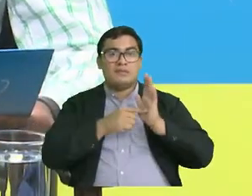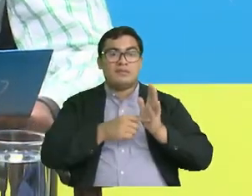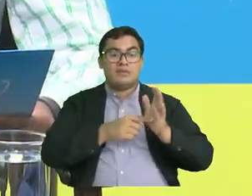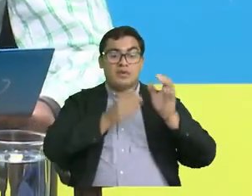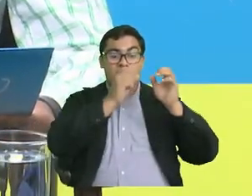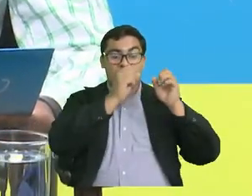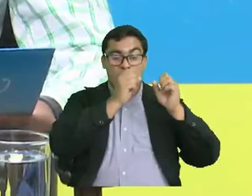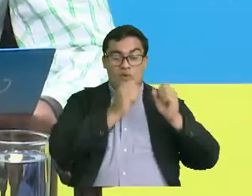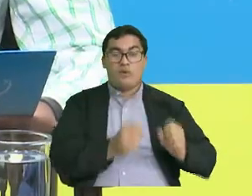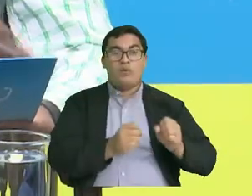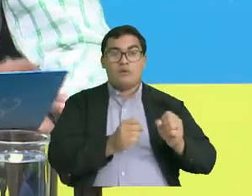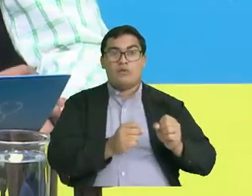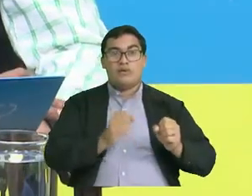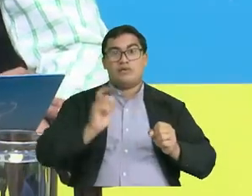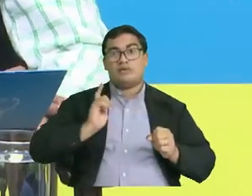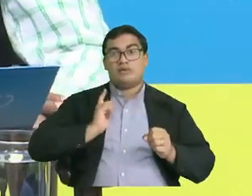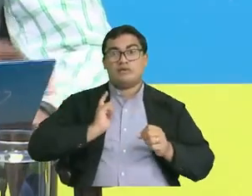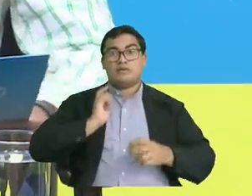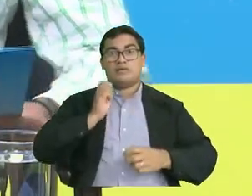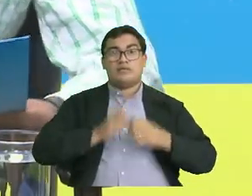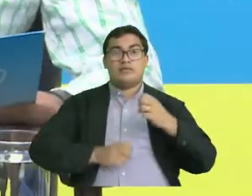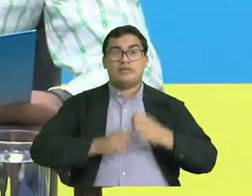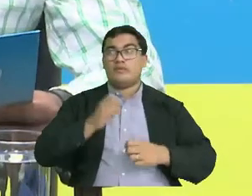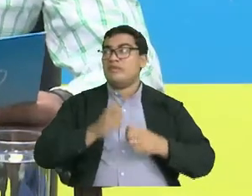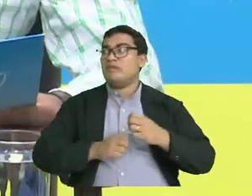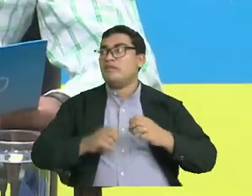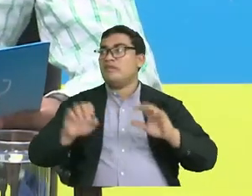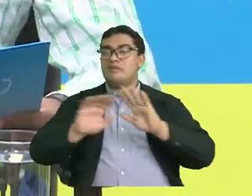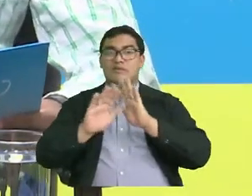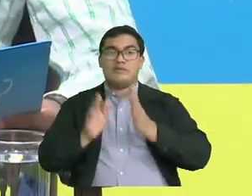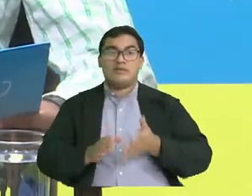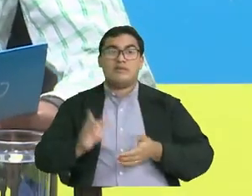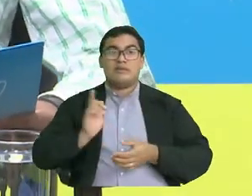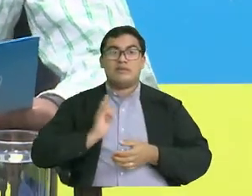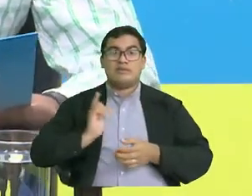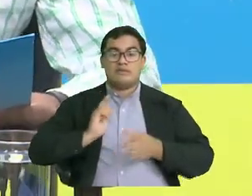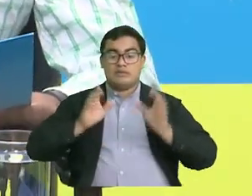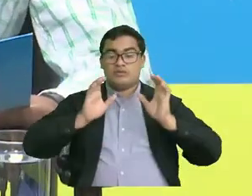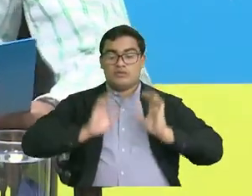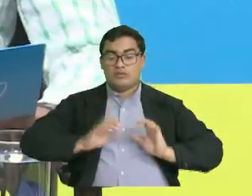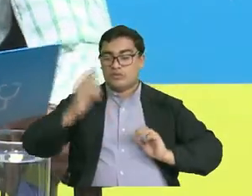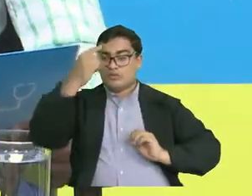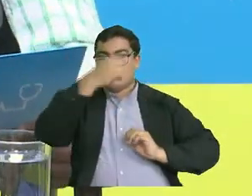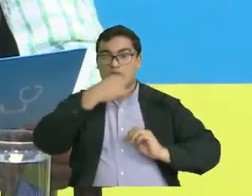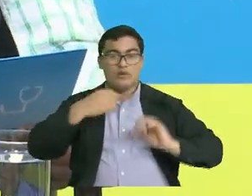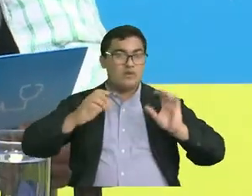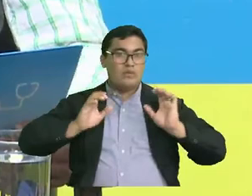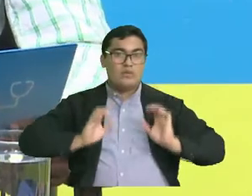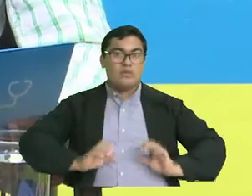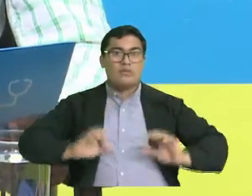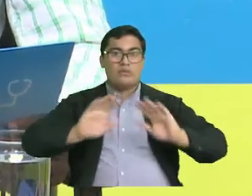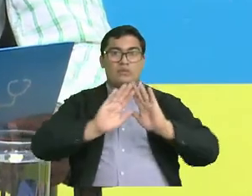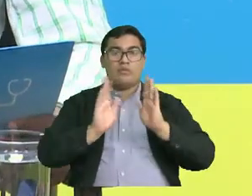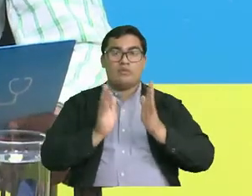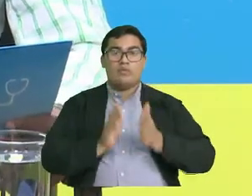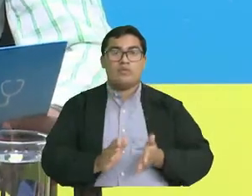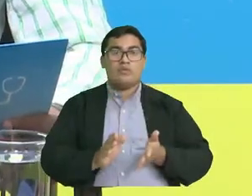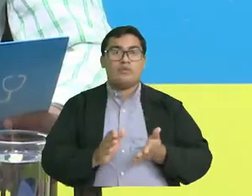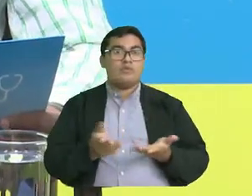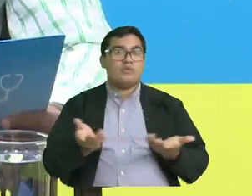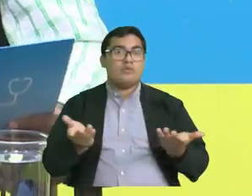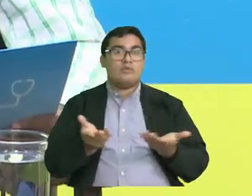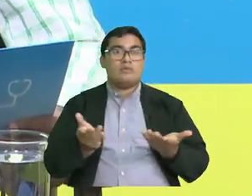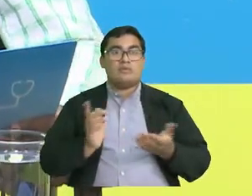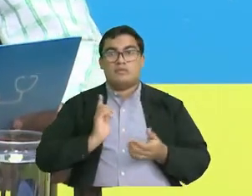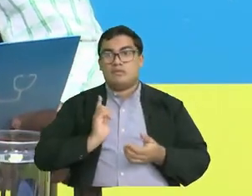con síndrome de insensibilidad androgénica, tiene su rasgo físico de una mujer, tiene